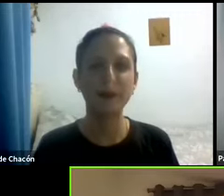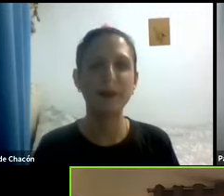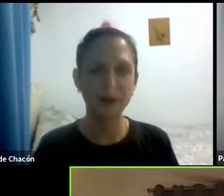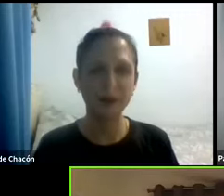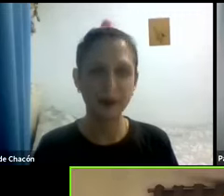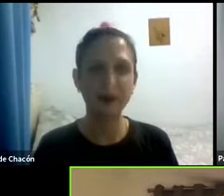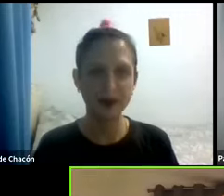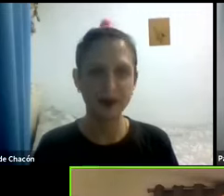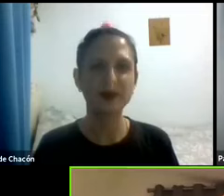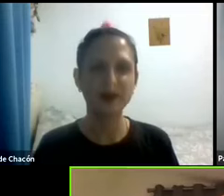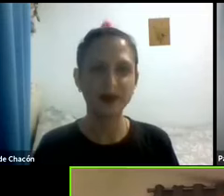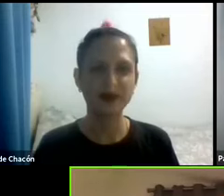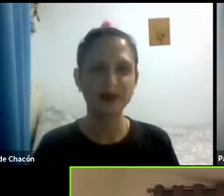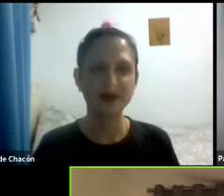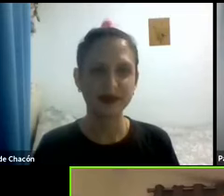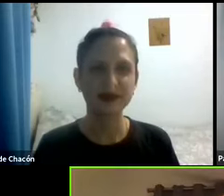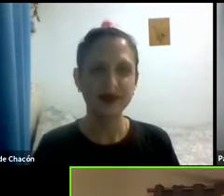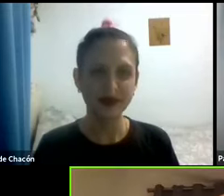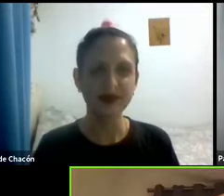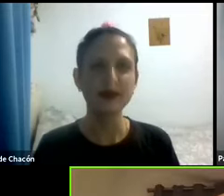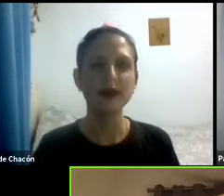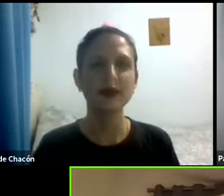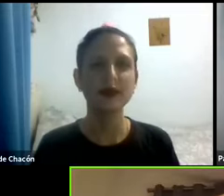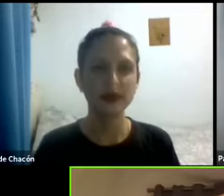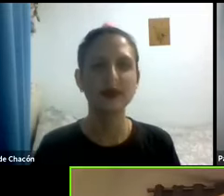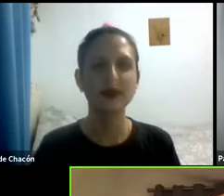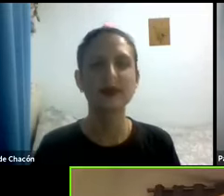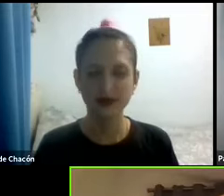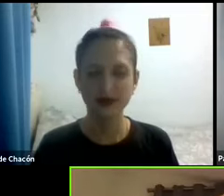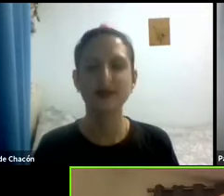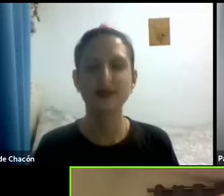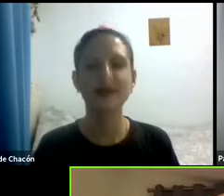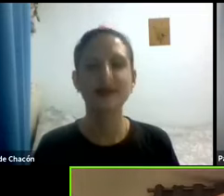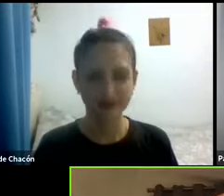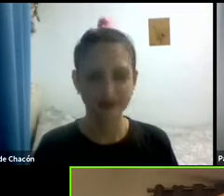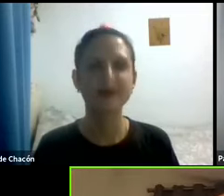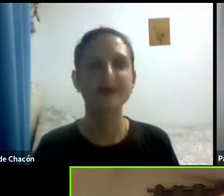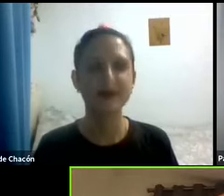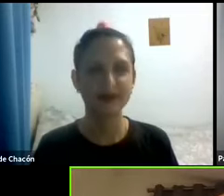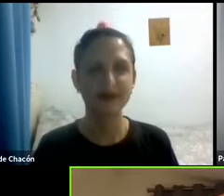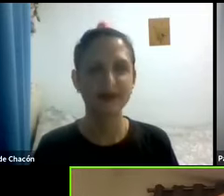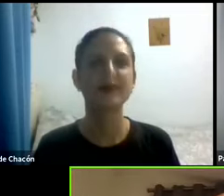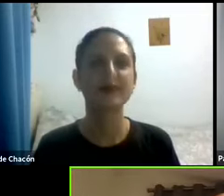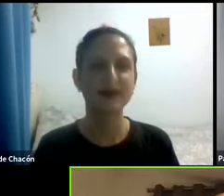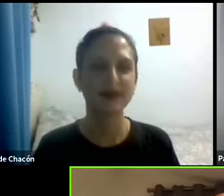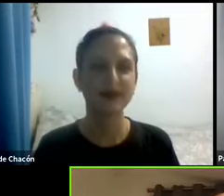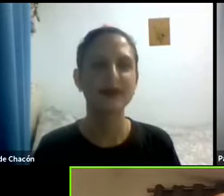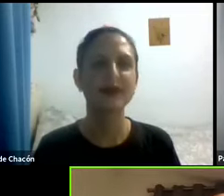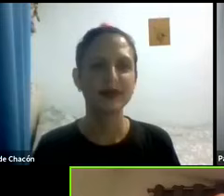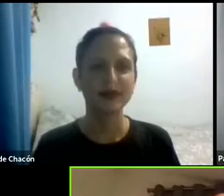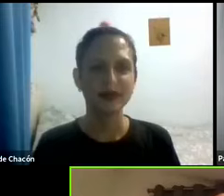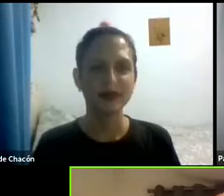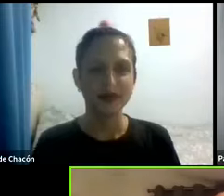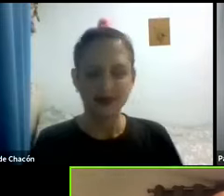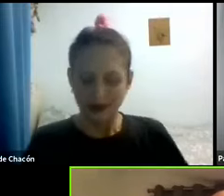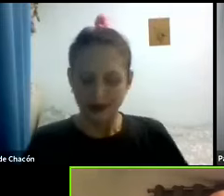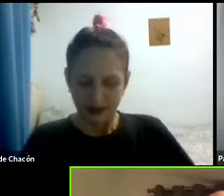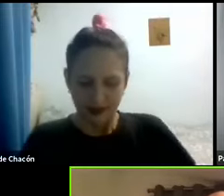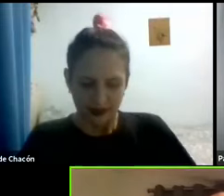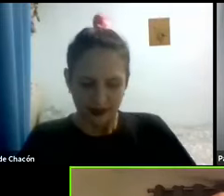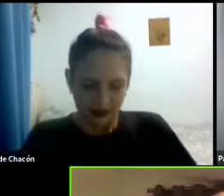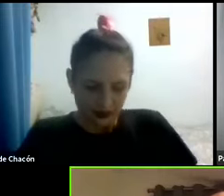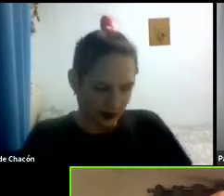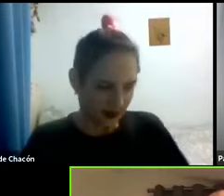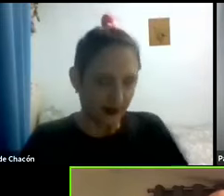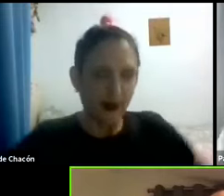una mujer carente con carencias y mucho capital emocional